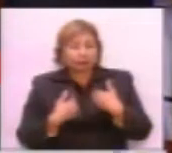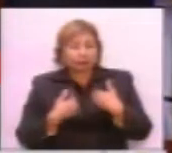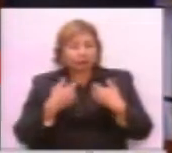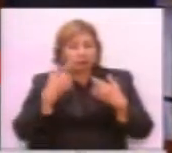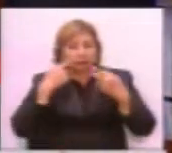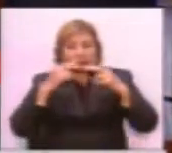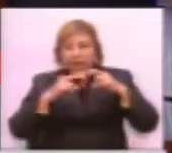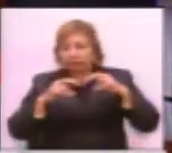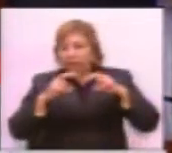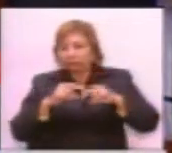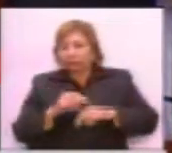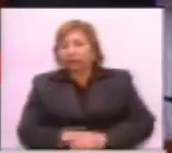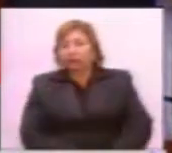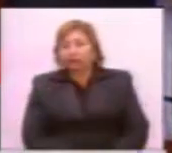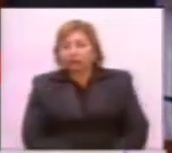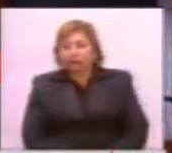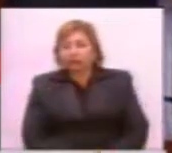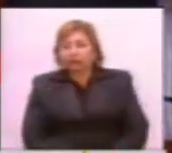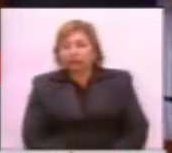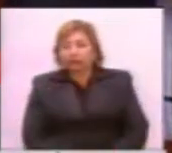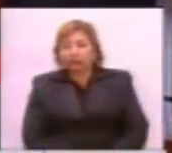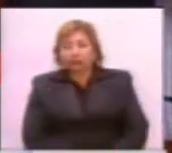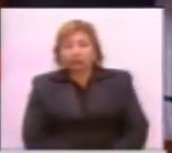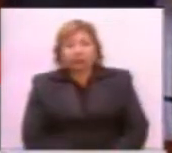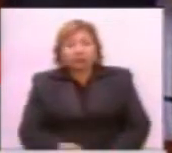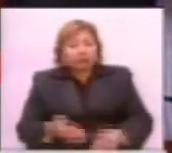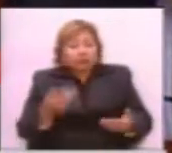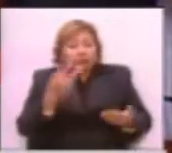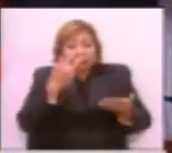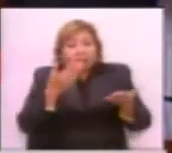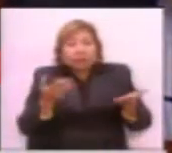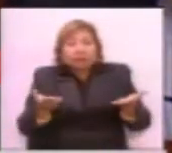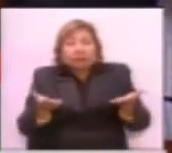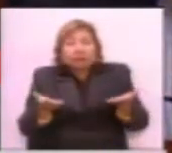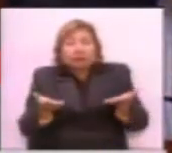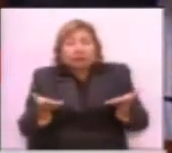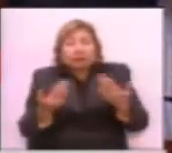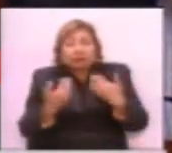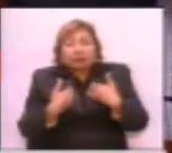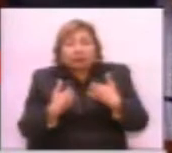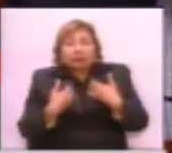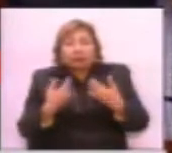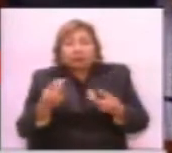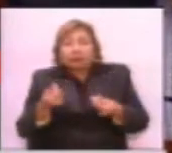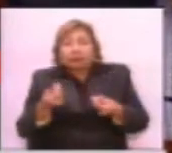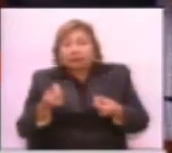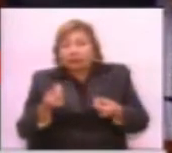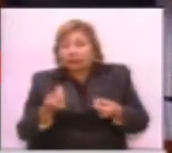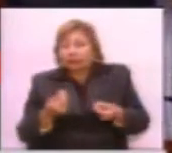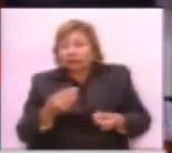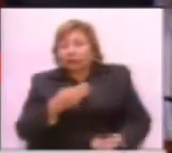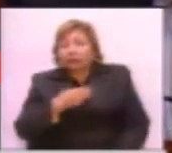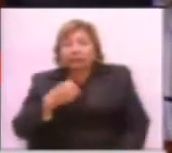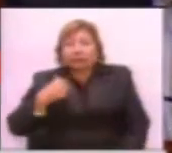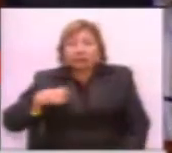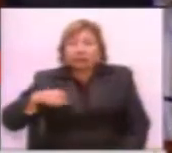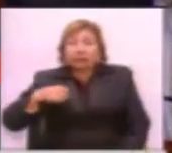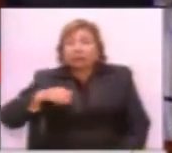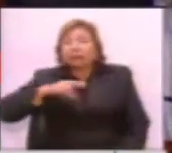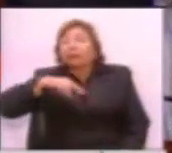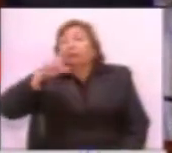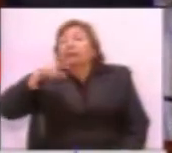los candidatos para ver de dónde están teniendo la plata para hacer su campaña municipal,